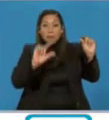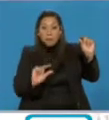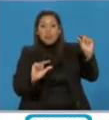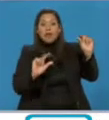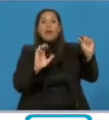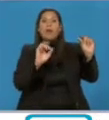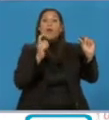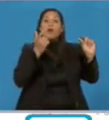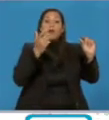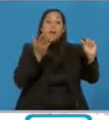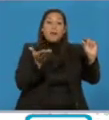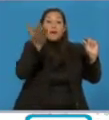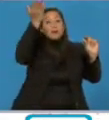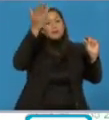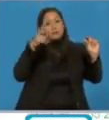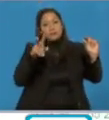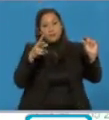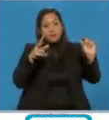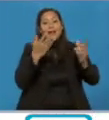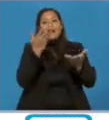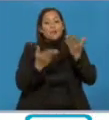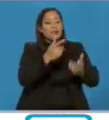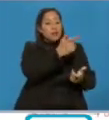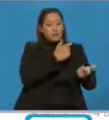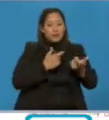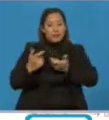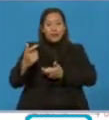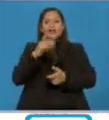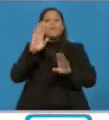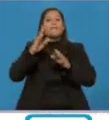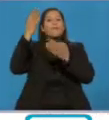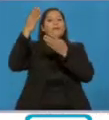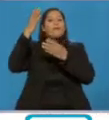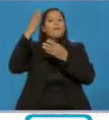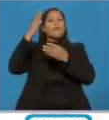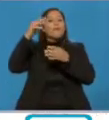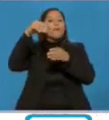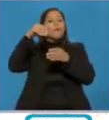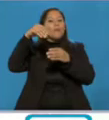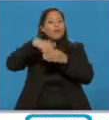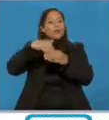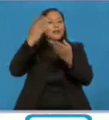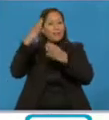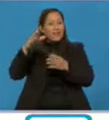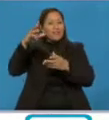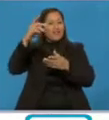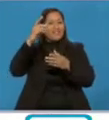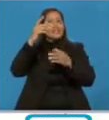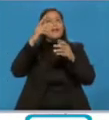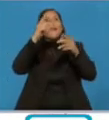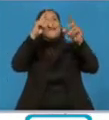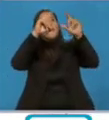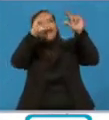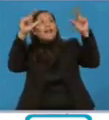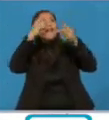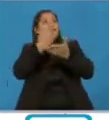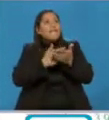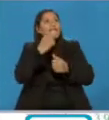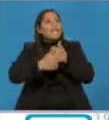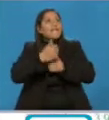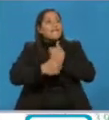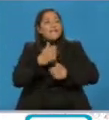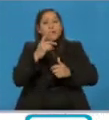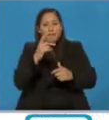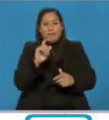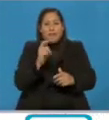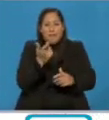de precio y depende de la cantidad de transacciones. Como la bolsa. Que se están haciendo muy similar a la bolsa. Pero consideren lo siguiente, la primera transacción